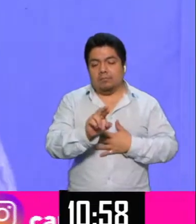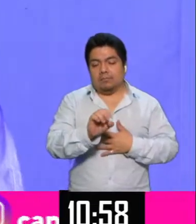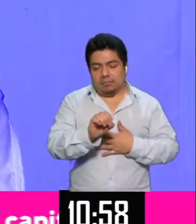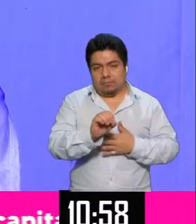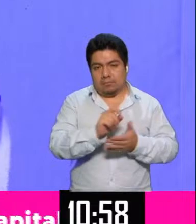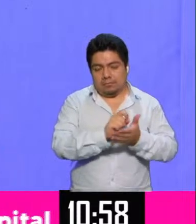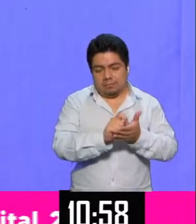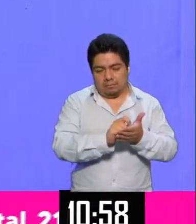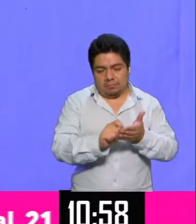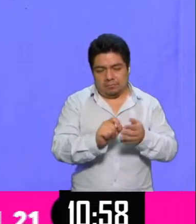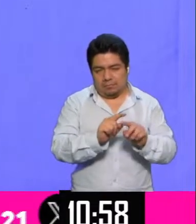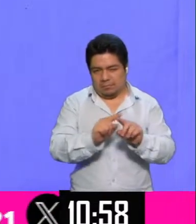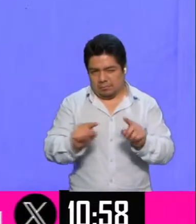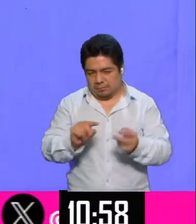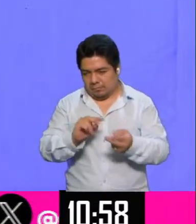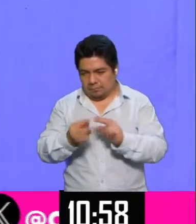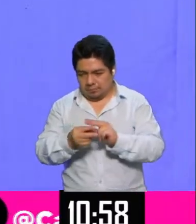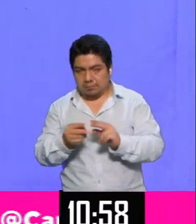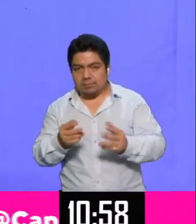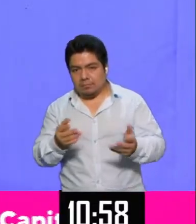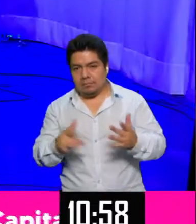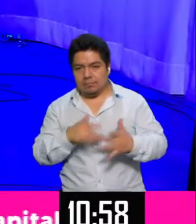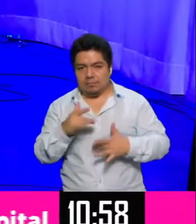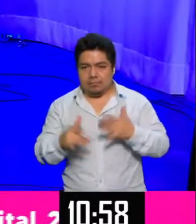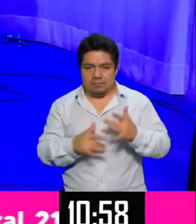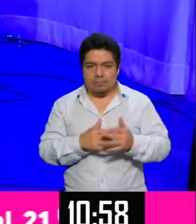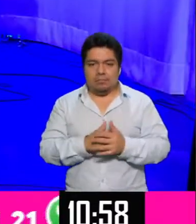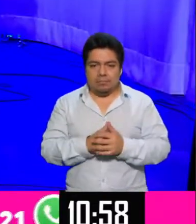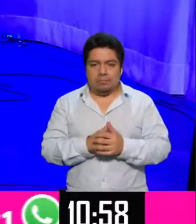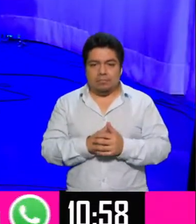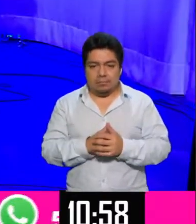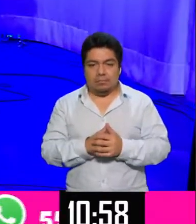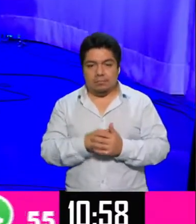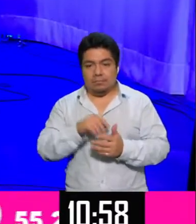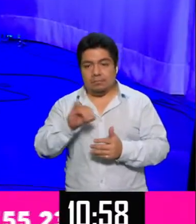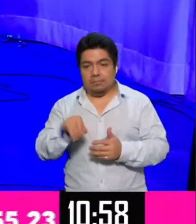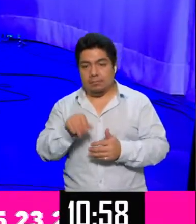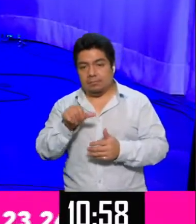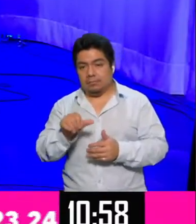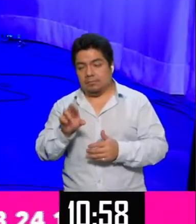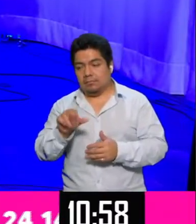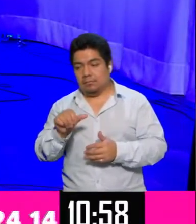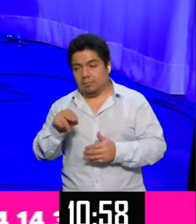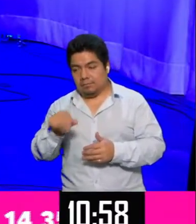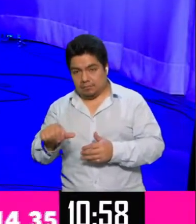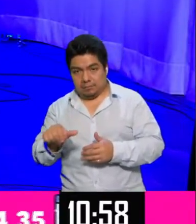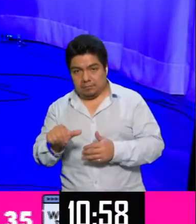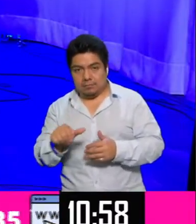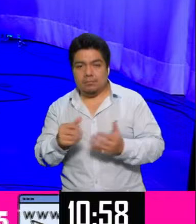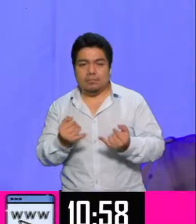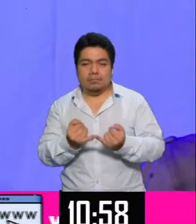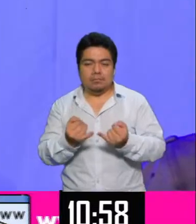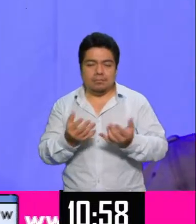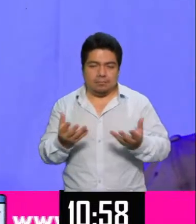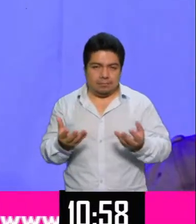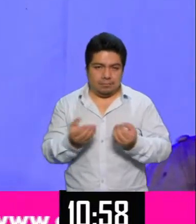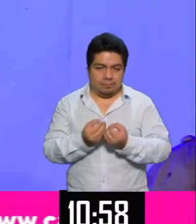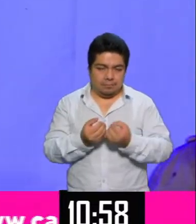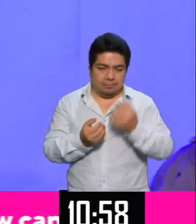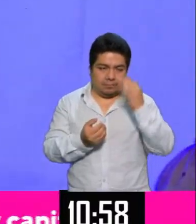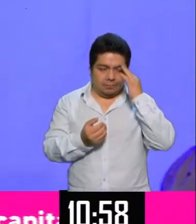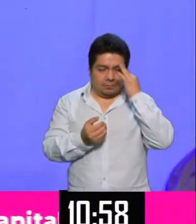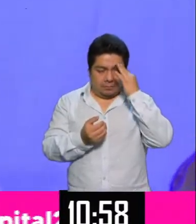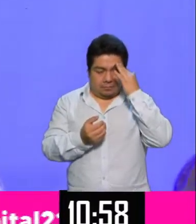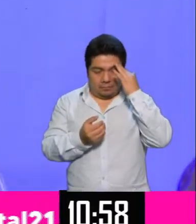misma tonalidad del son jarocho. Aquí tenemos la jarana. Una jarana. Y pues hicimos una colaboración ahí con